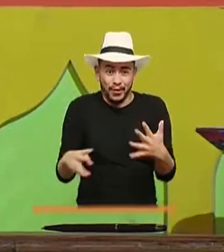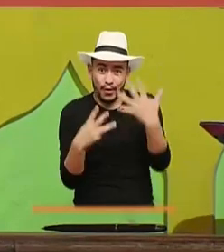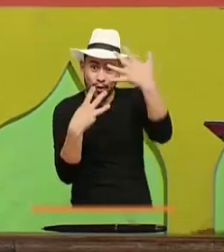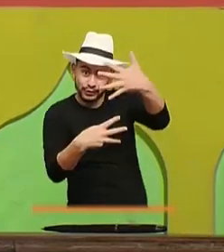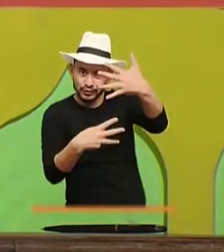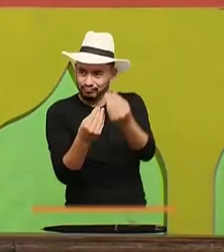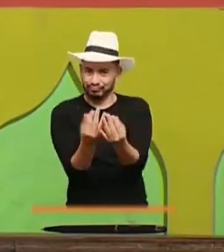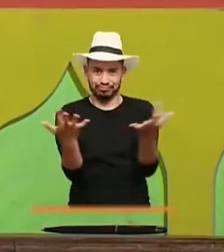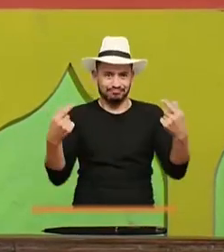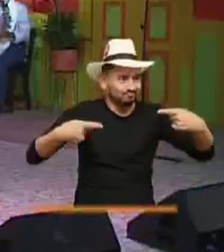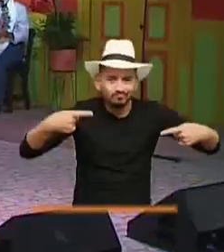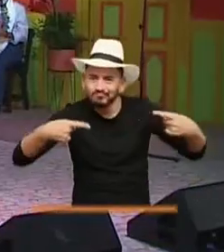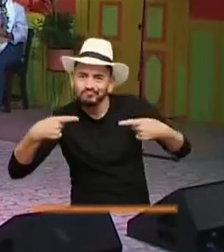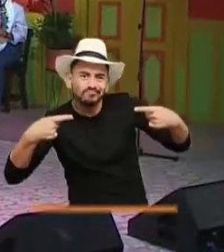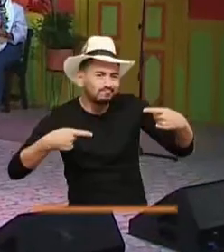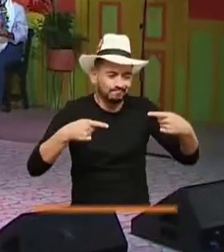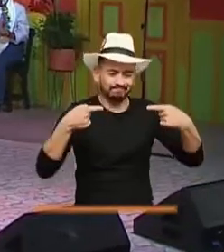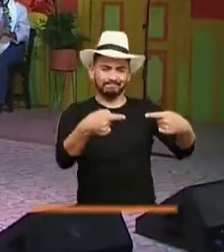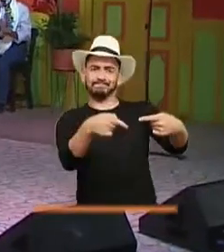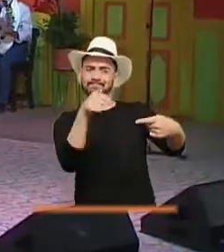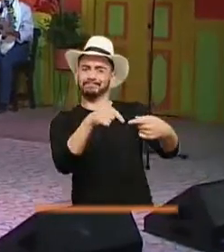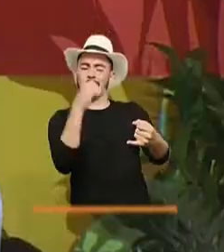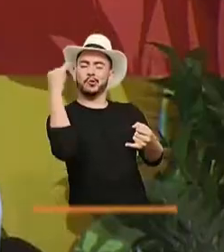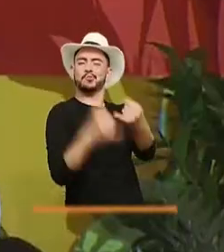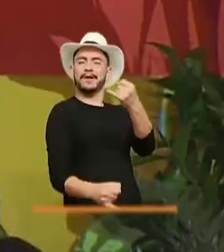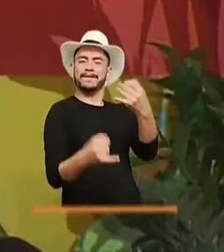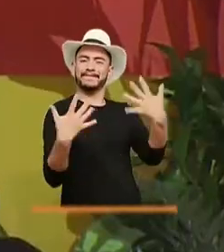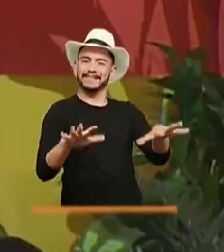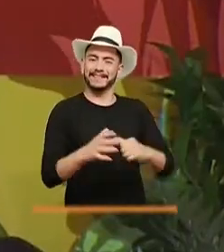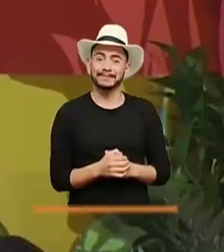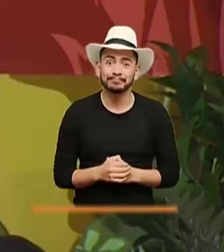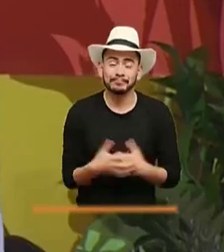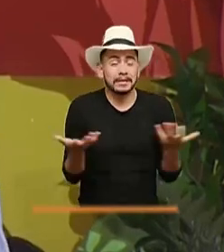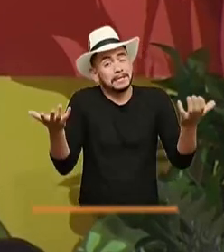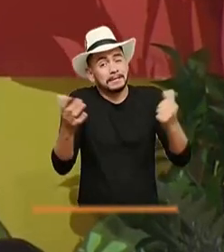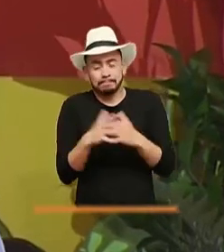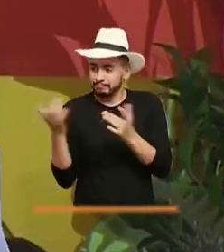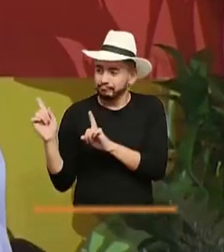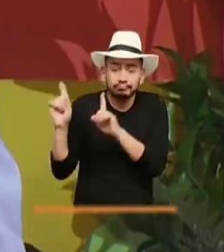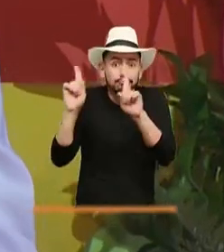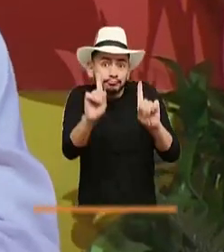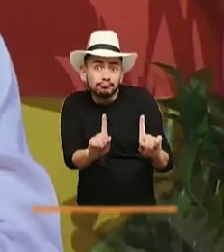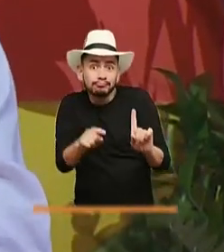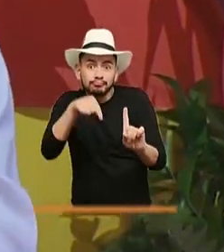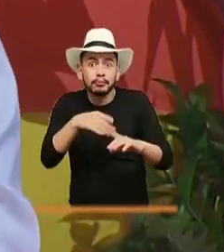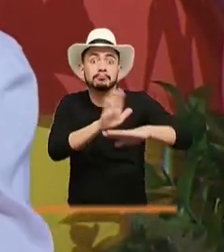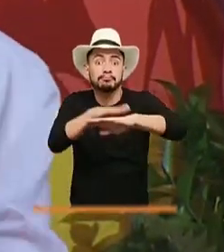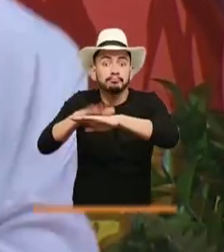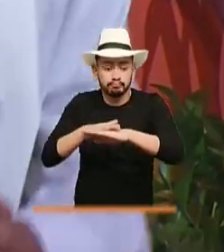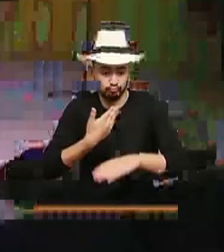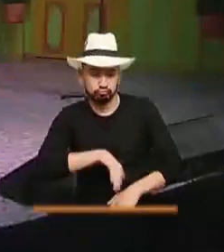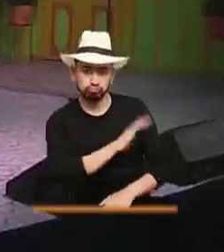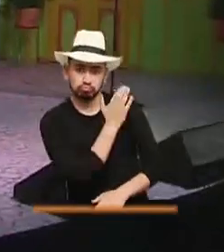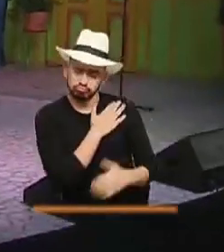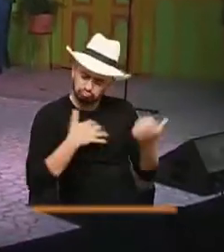a la final. Sí, señores. Bueno, entonces ahí están los trovadores y vamos con la primera pareja. Estos, recordemos que estos trovadores ya quedan clasificados,